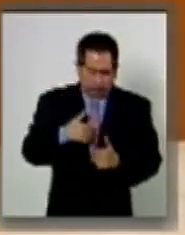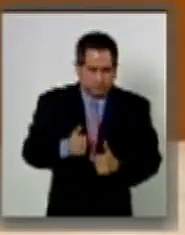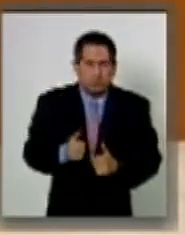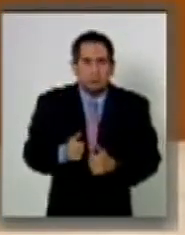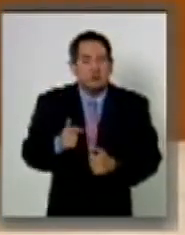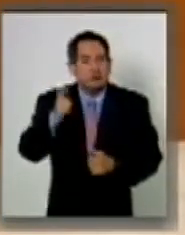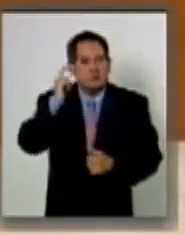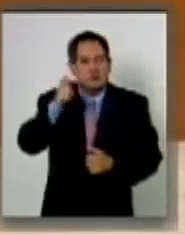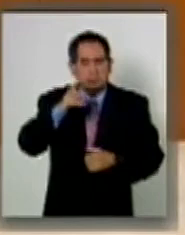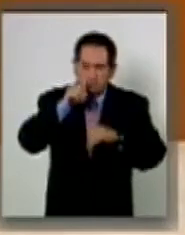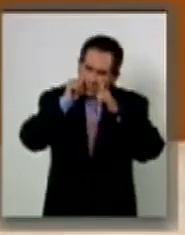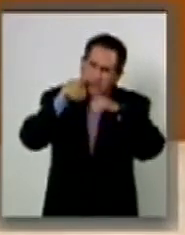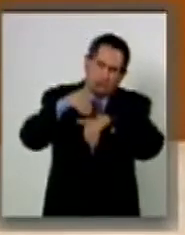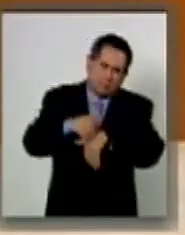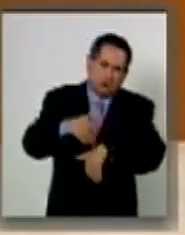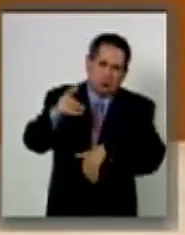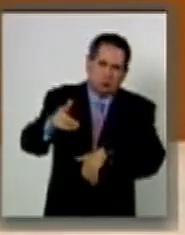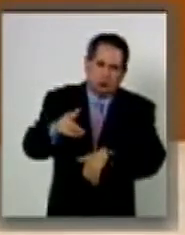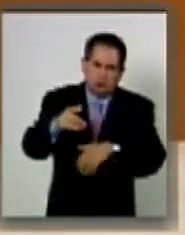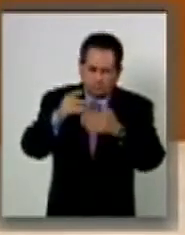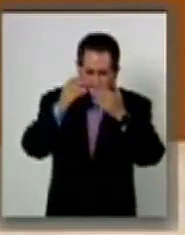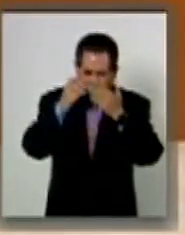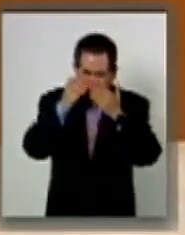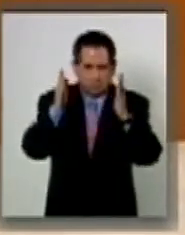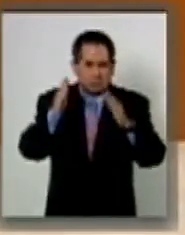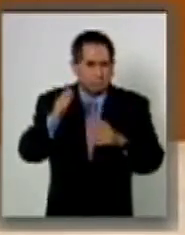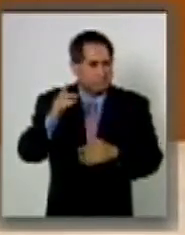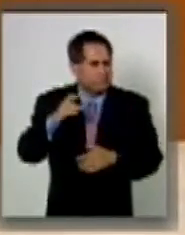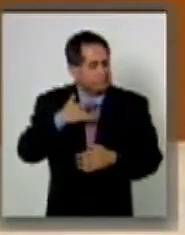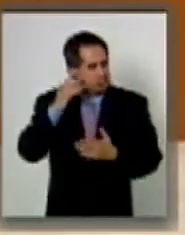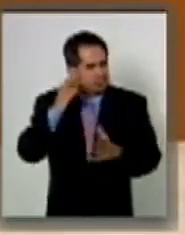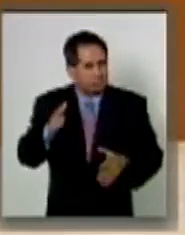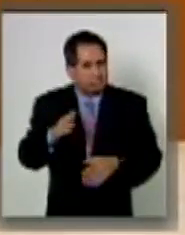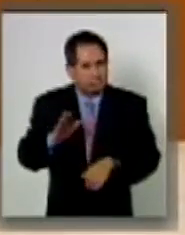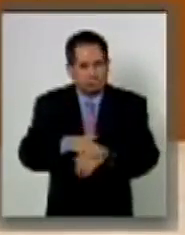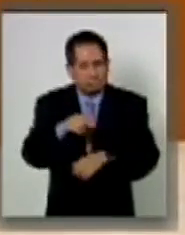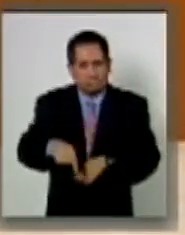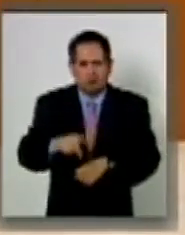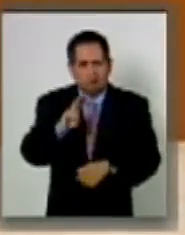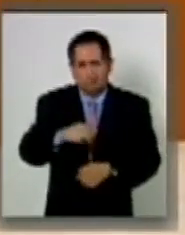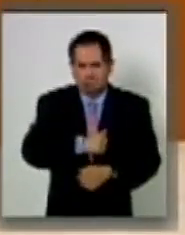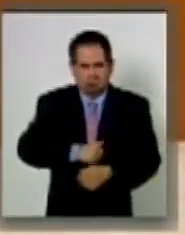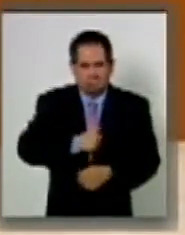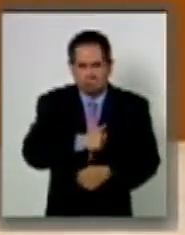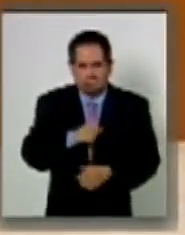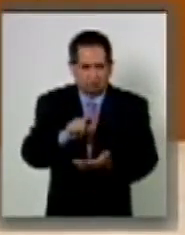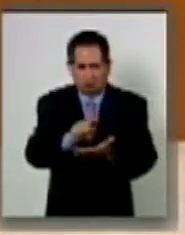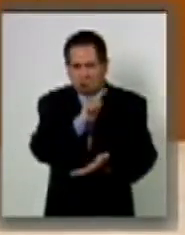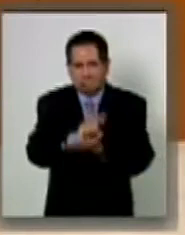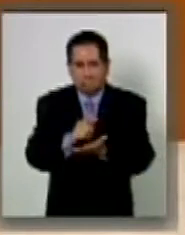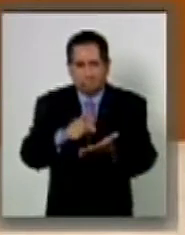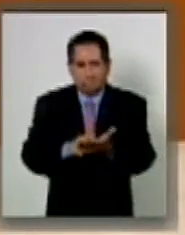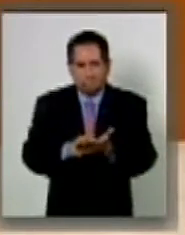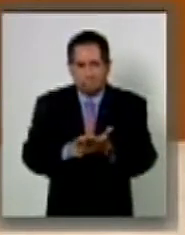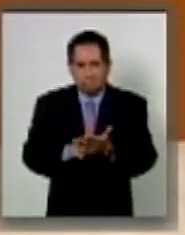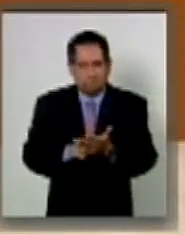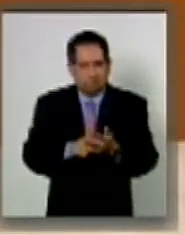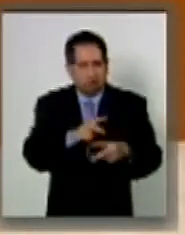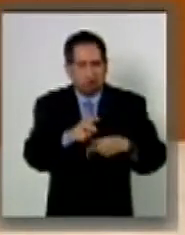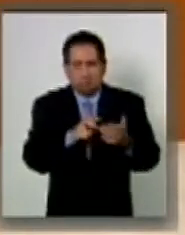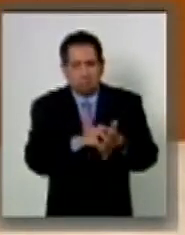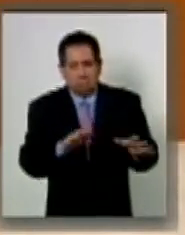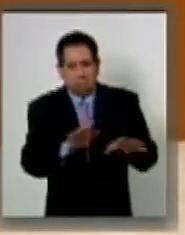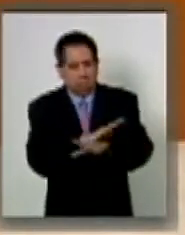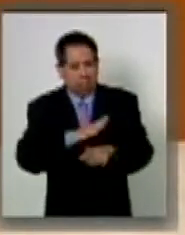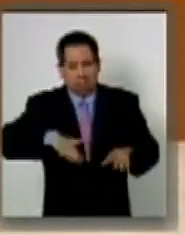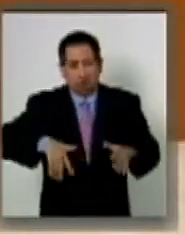y pudieran escuchar, abrir los oídos, porque aquí, desgraciadamente, con esta ley no vamos a corregir todo